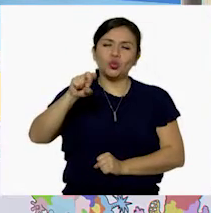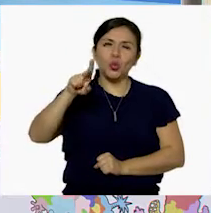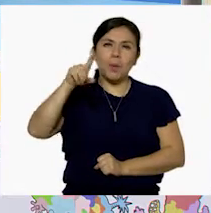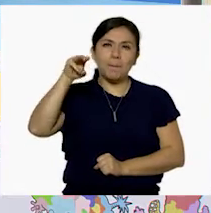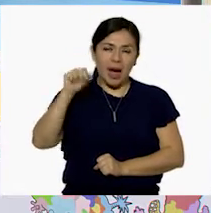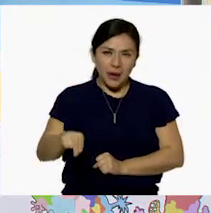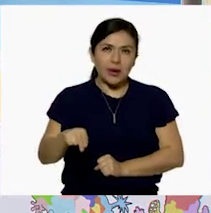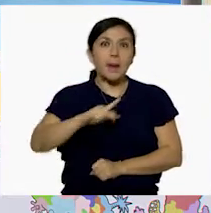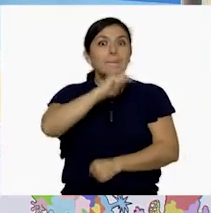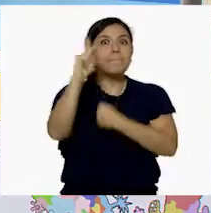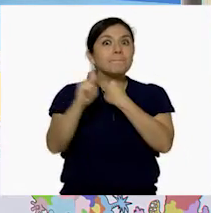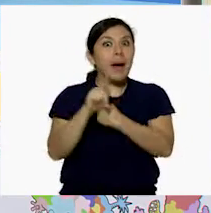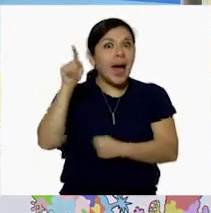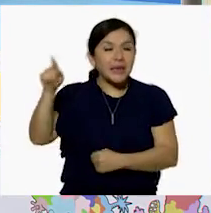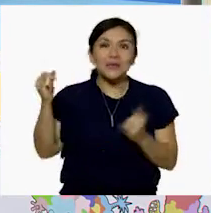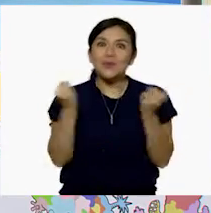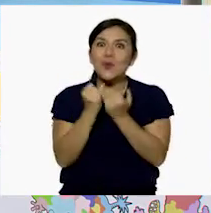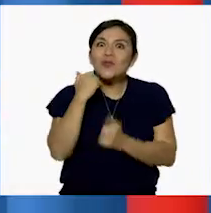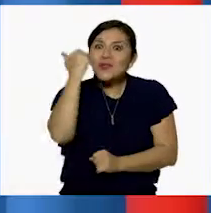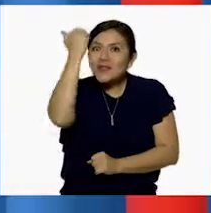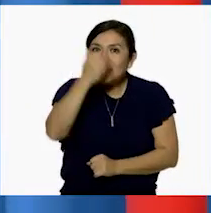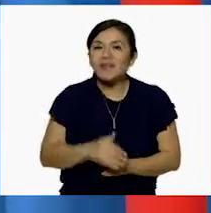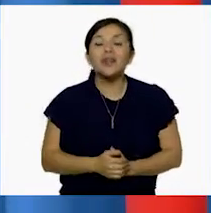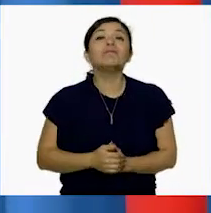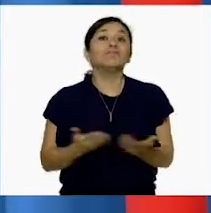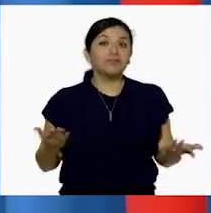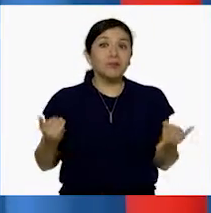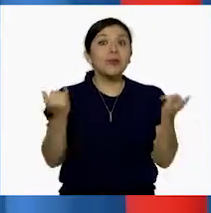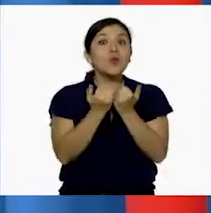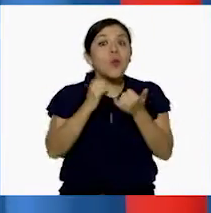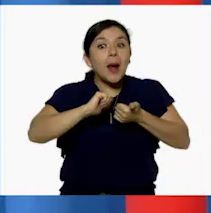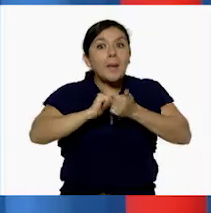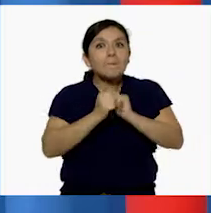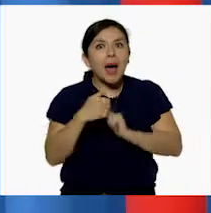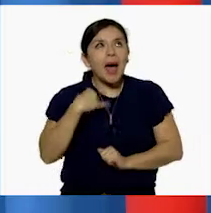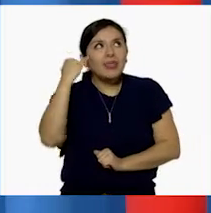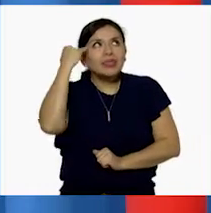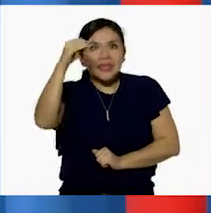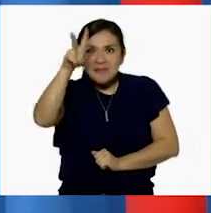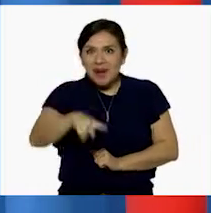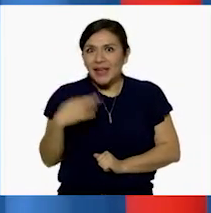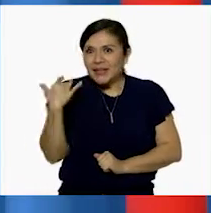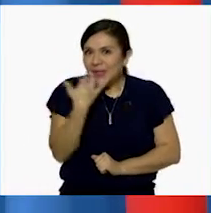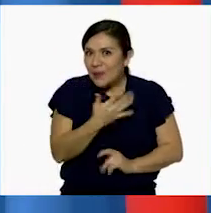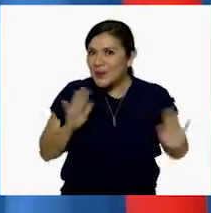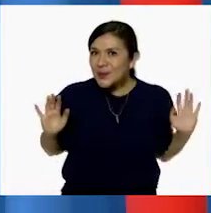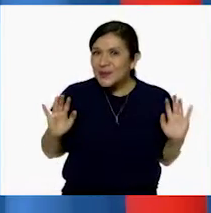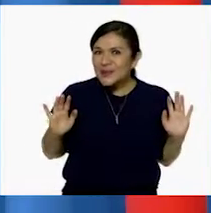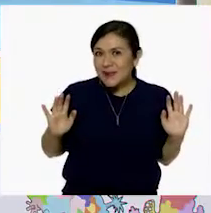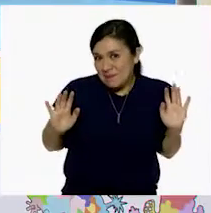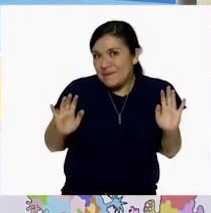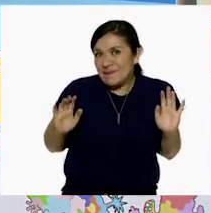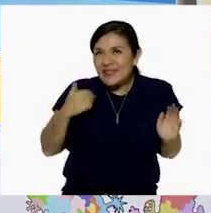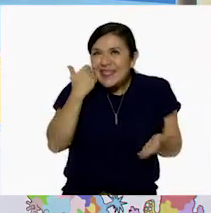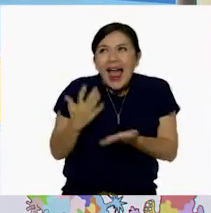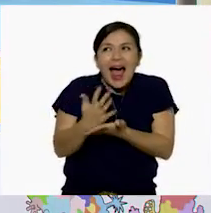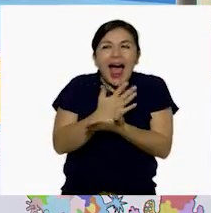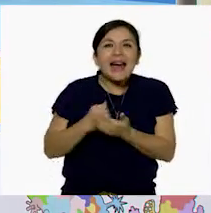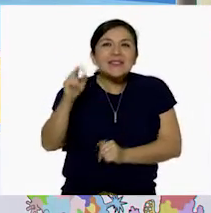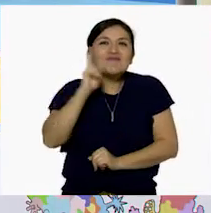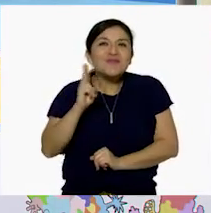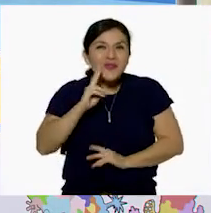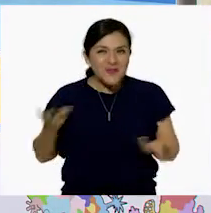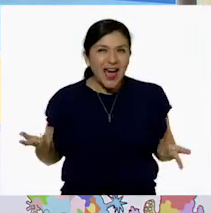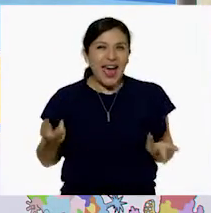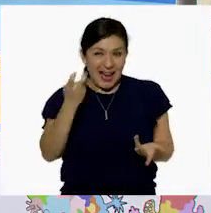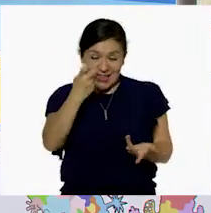sobre Marrakech en particular. Y sobre su pan, que imagino que es delicioso, Gaby. Qué ganas, ¿verdad?, de comer un pancito. Sí, yo